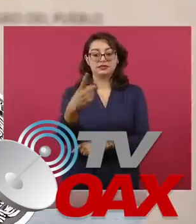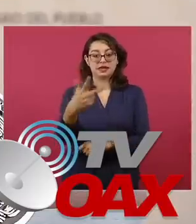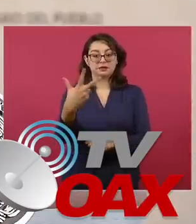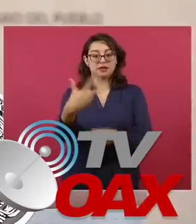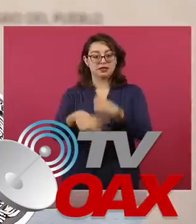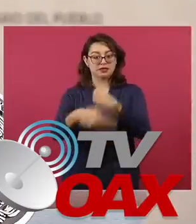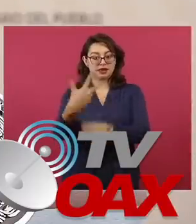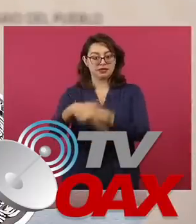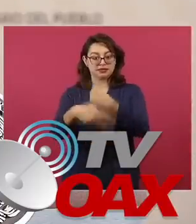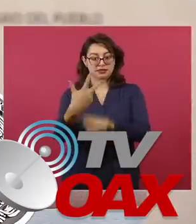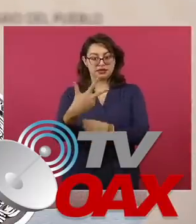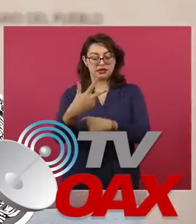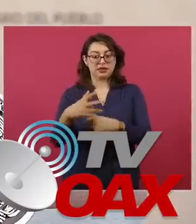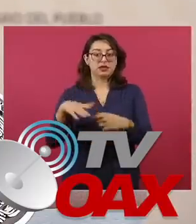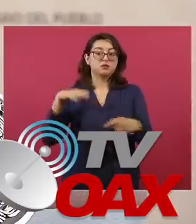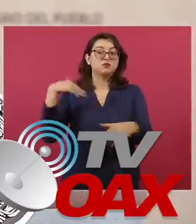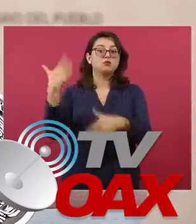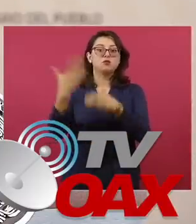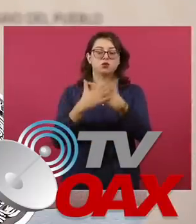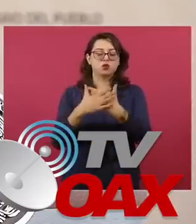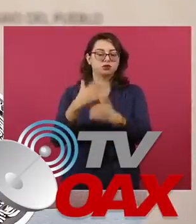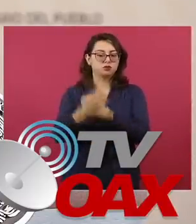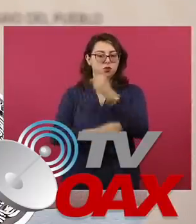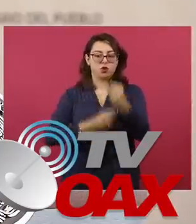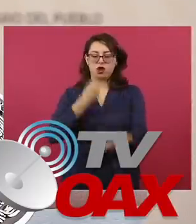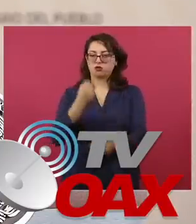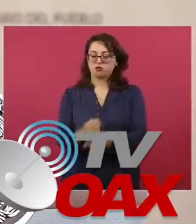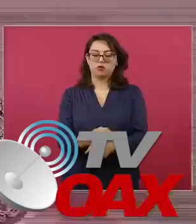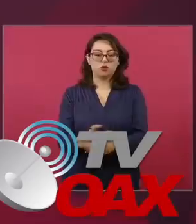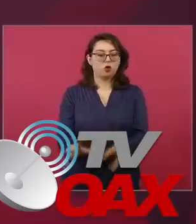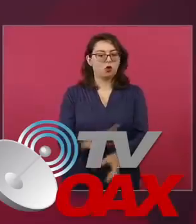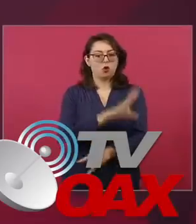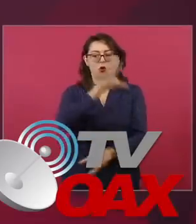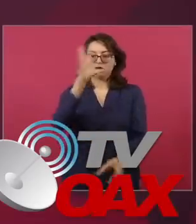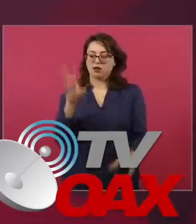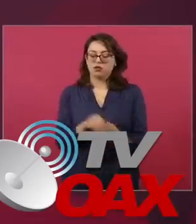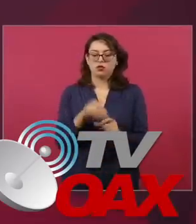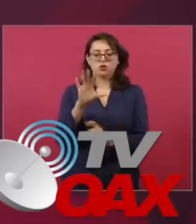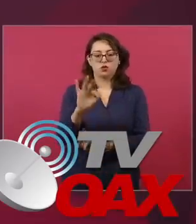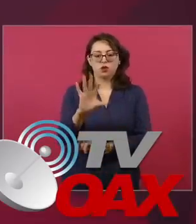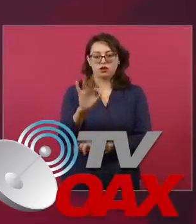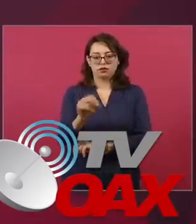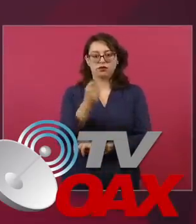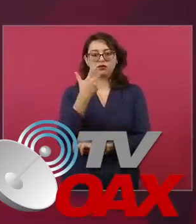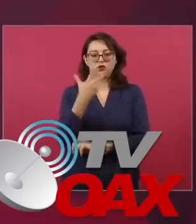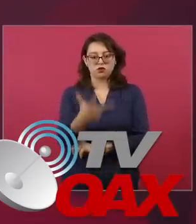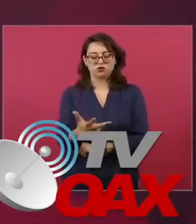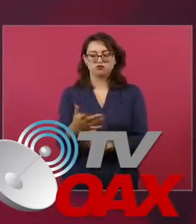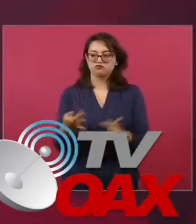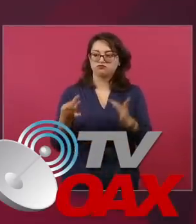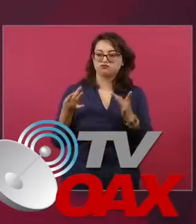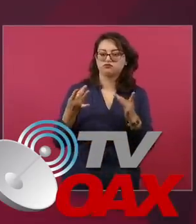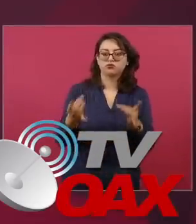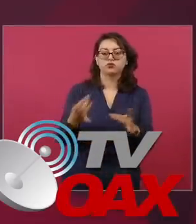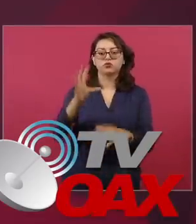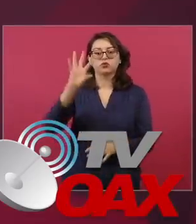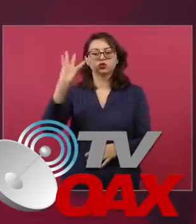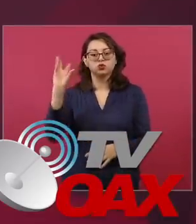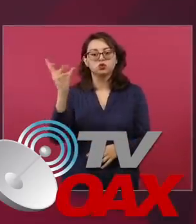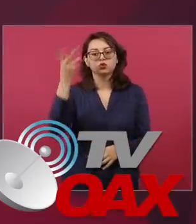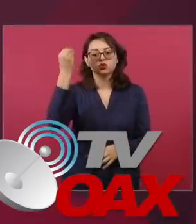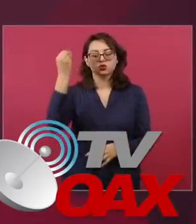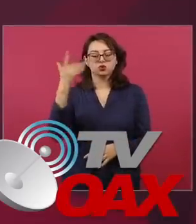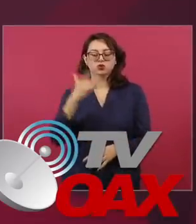para el próximo año con la más alta tecnología, la más alta calidad y con el corazón de México